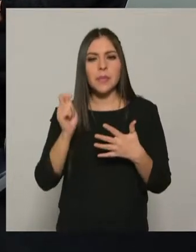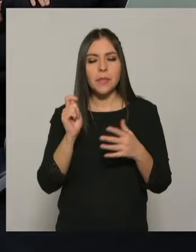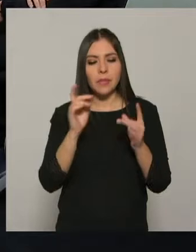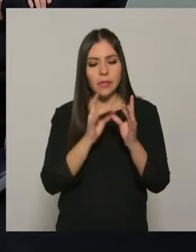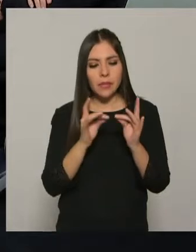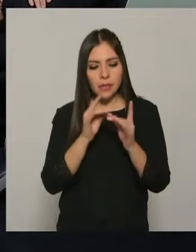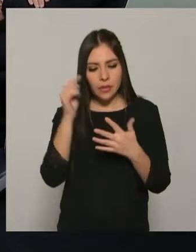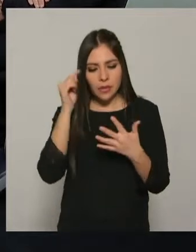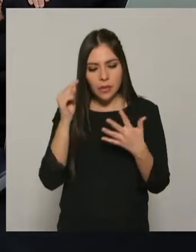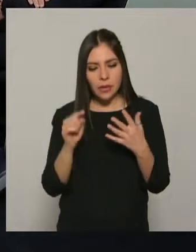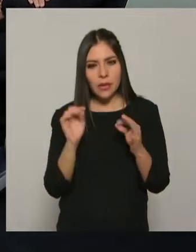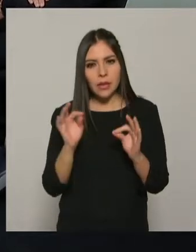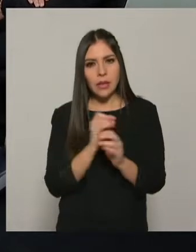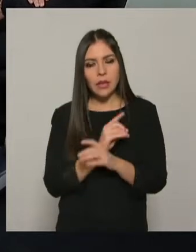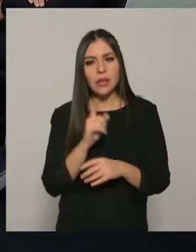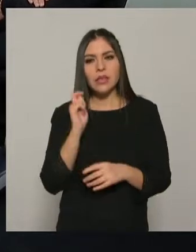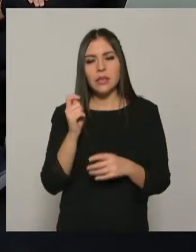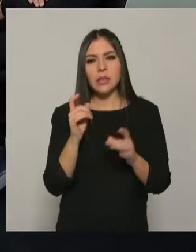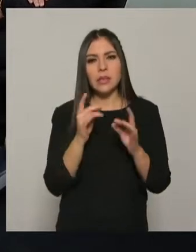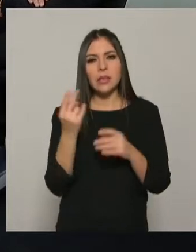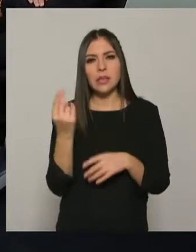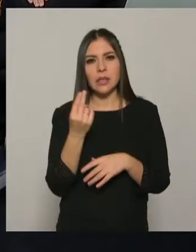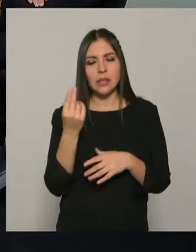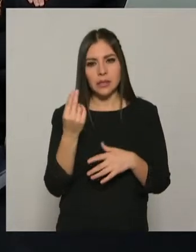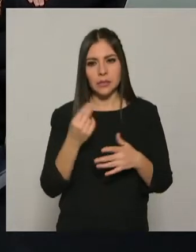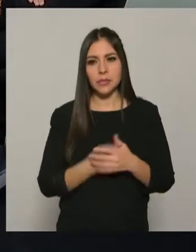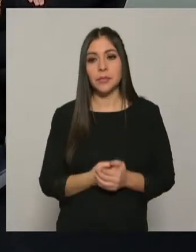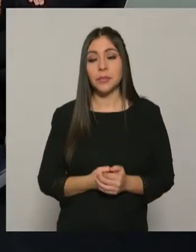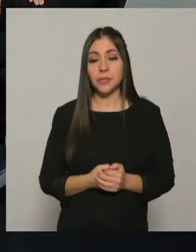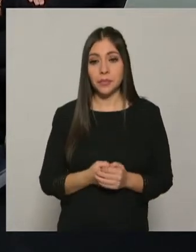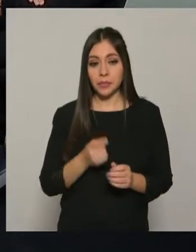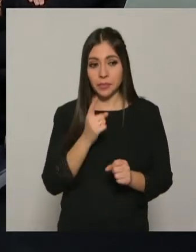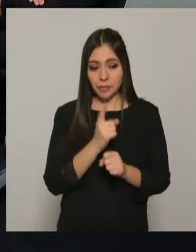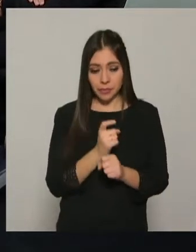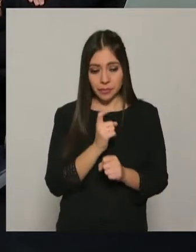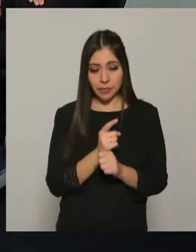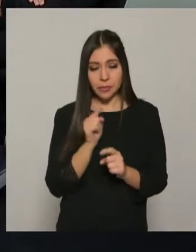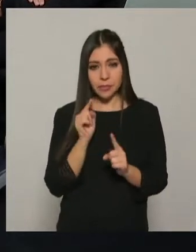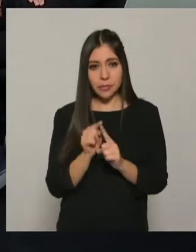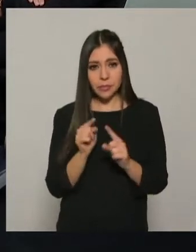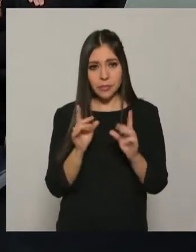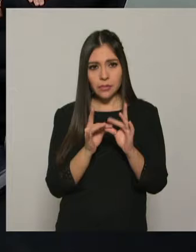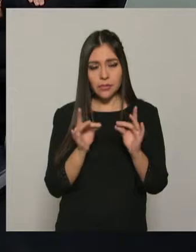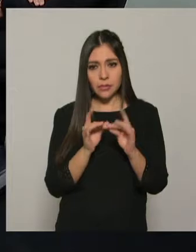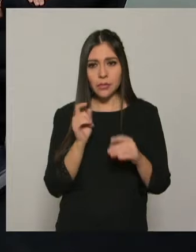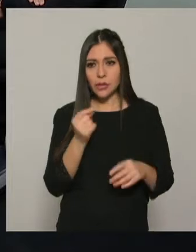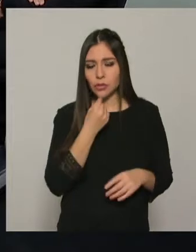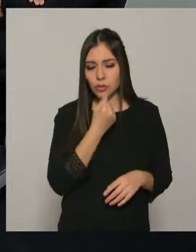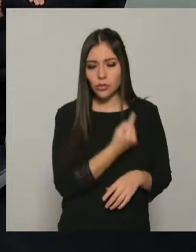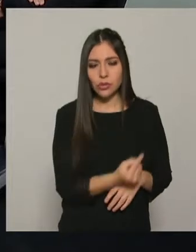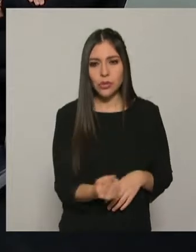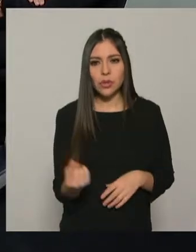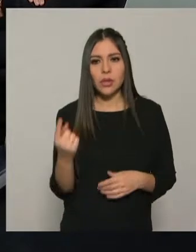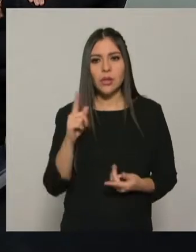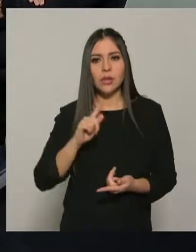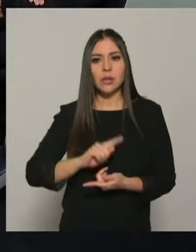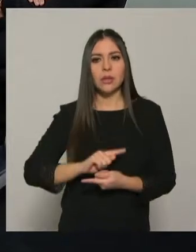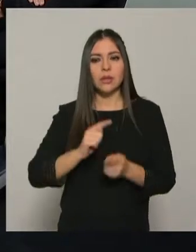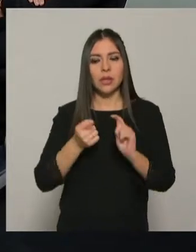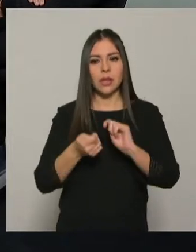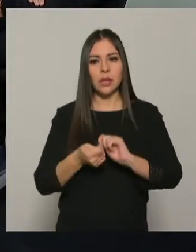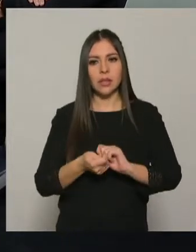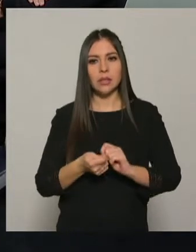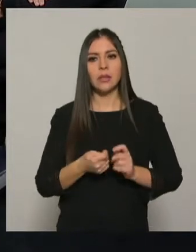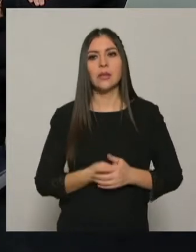es exactamente lo que se menciona. En primer lugar, para abordar el tema, hay que hablar de las infancias trans. ¿Qué son las